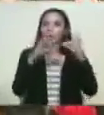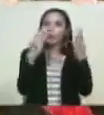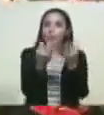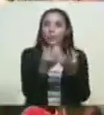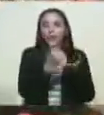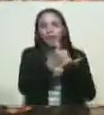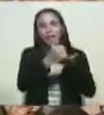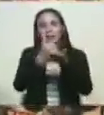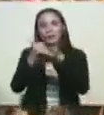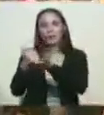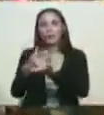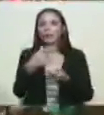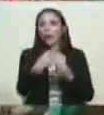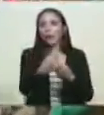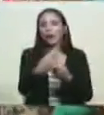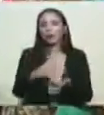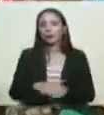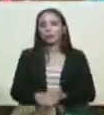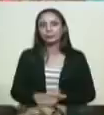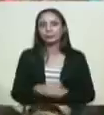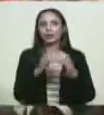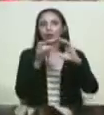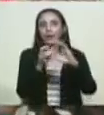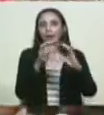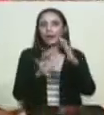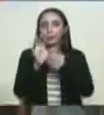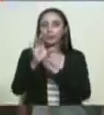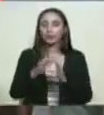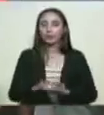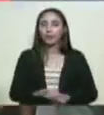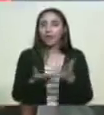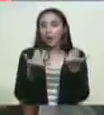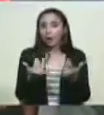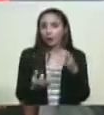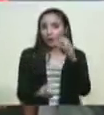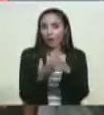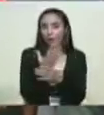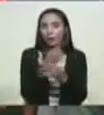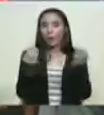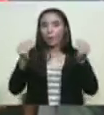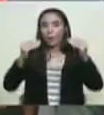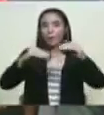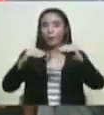398.000. Ahora en el mes de mayo vamos a ampliar a